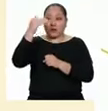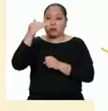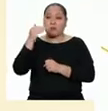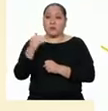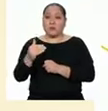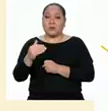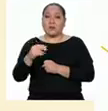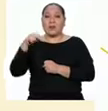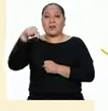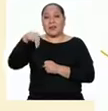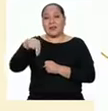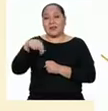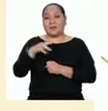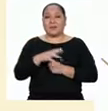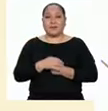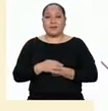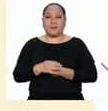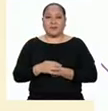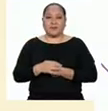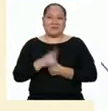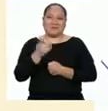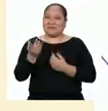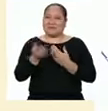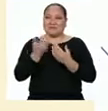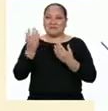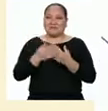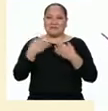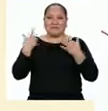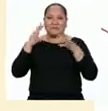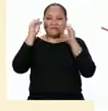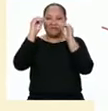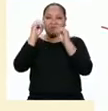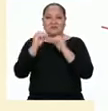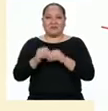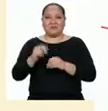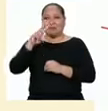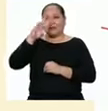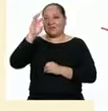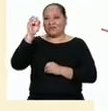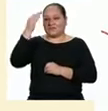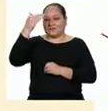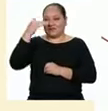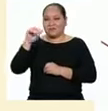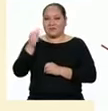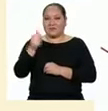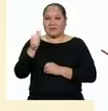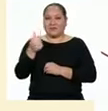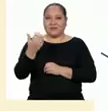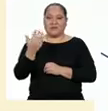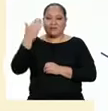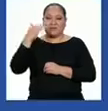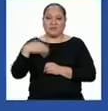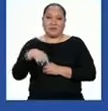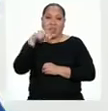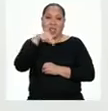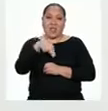por n. ¡Qué fácil! Ya está. Es 20 y 10